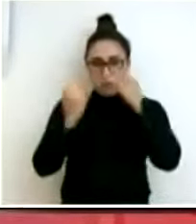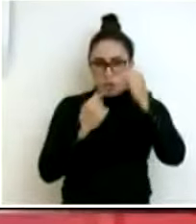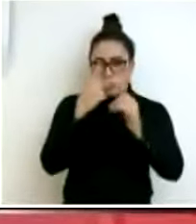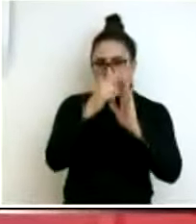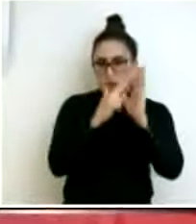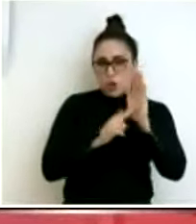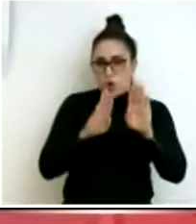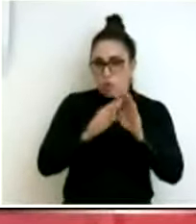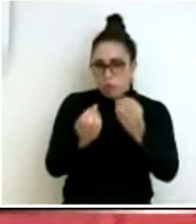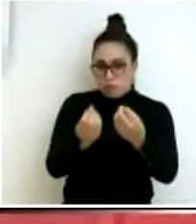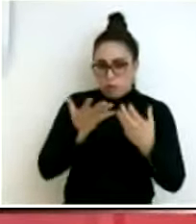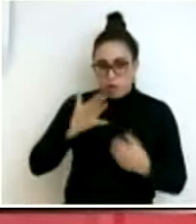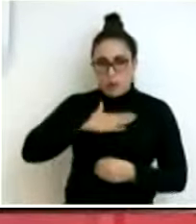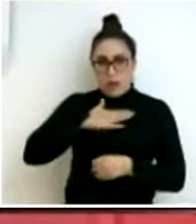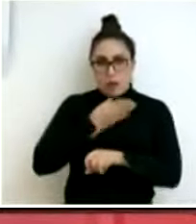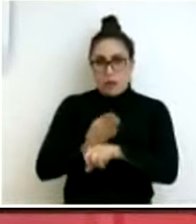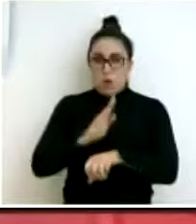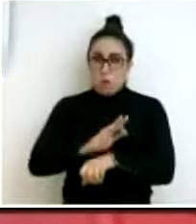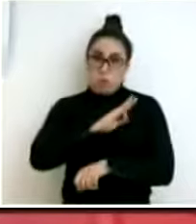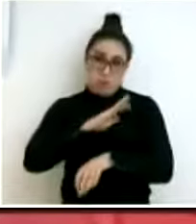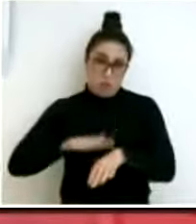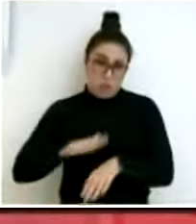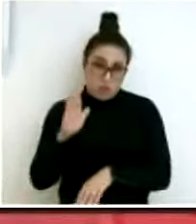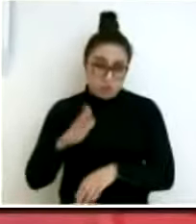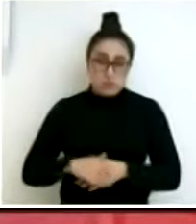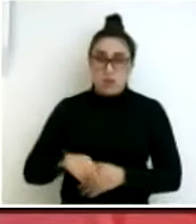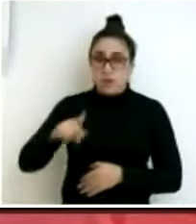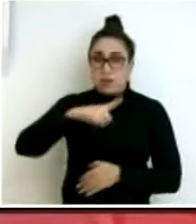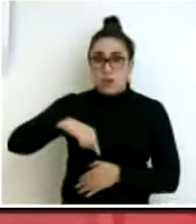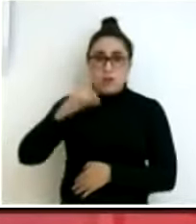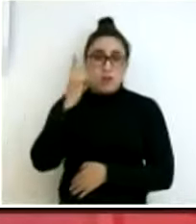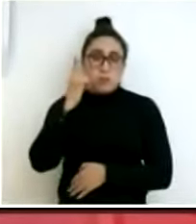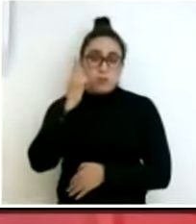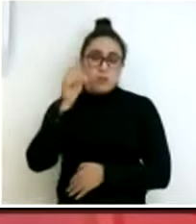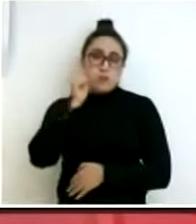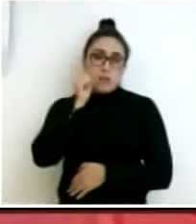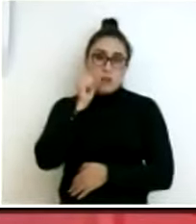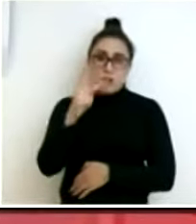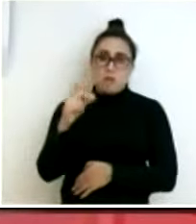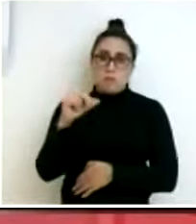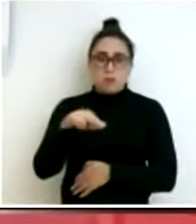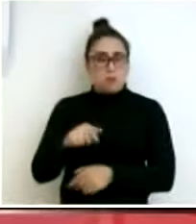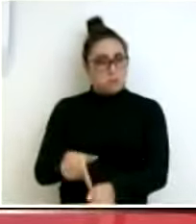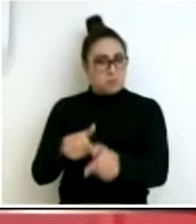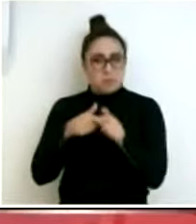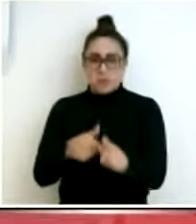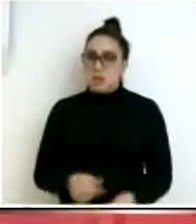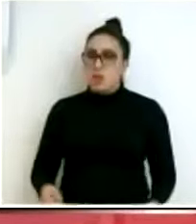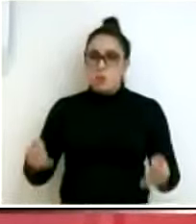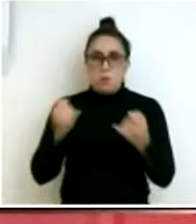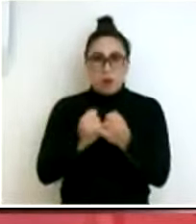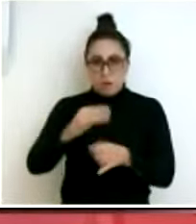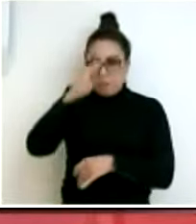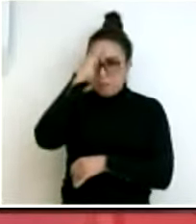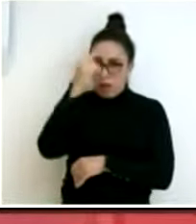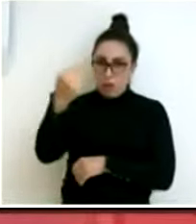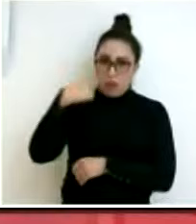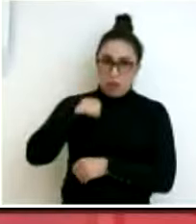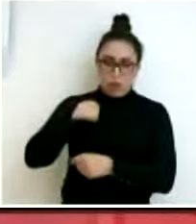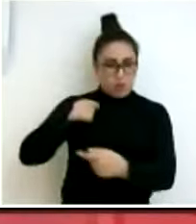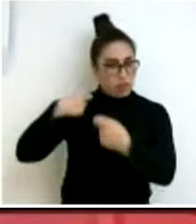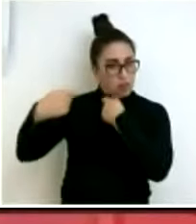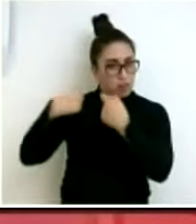Las y los senadores de Acción Nacional nos mantendremos firmes, sin dobleces en